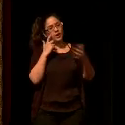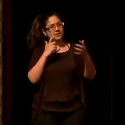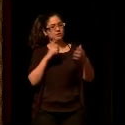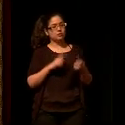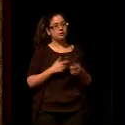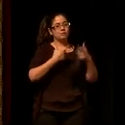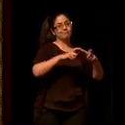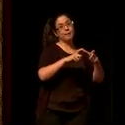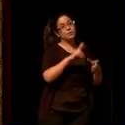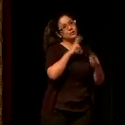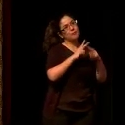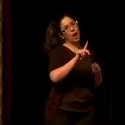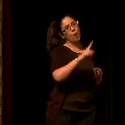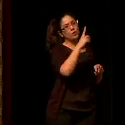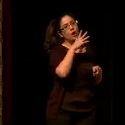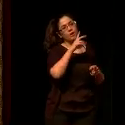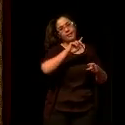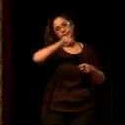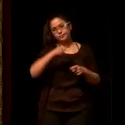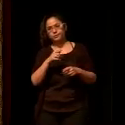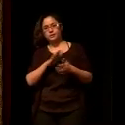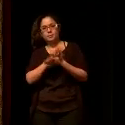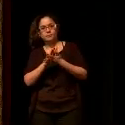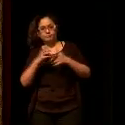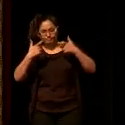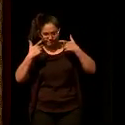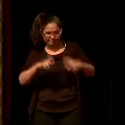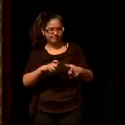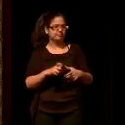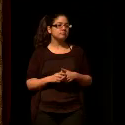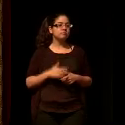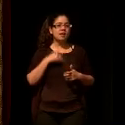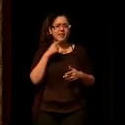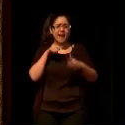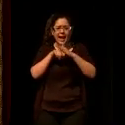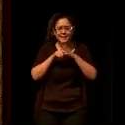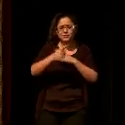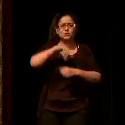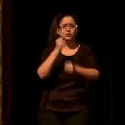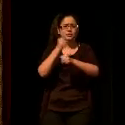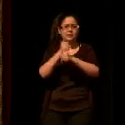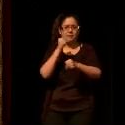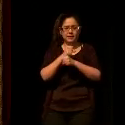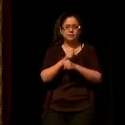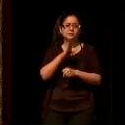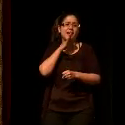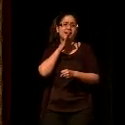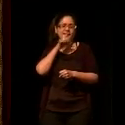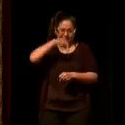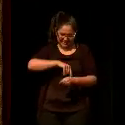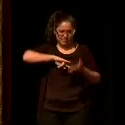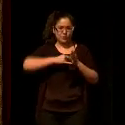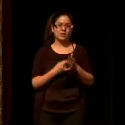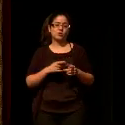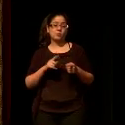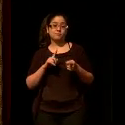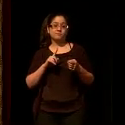ahora ya voy por el embudo qué son los agentes con los que trabajamos en este proyecto la